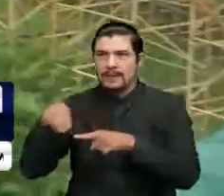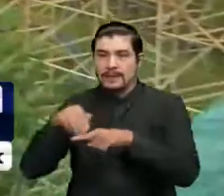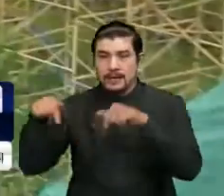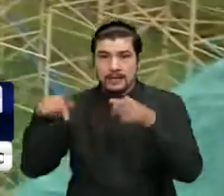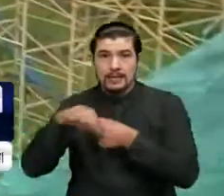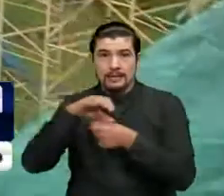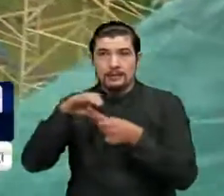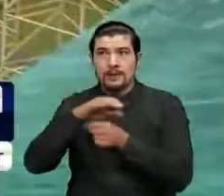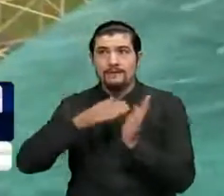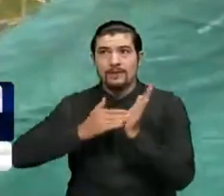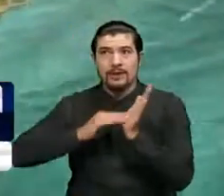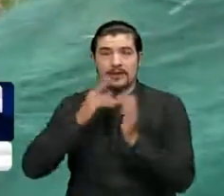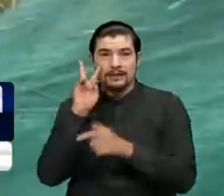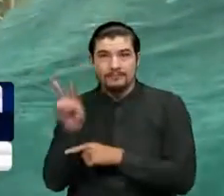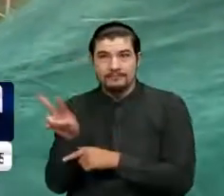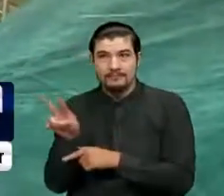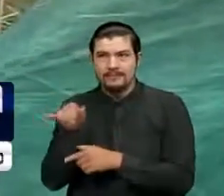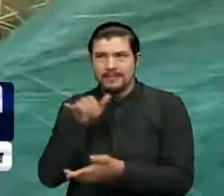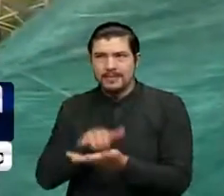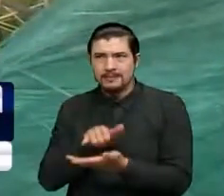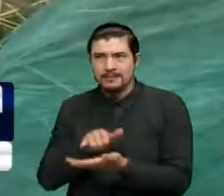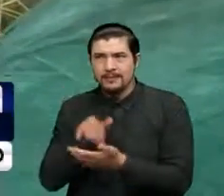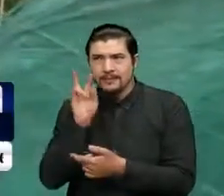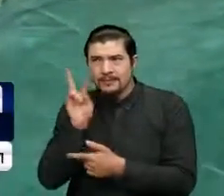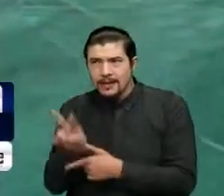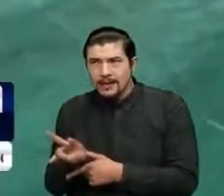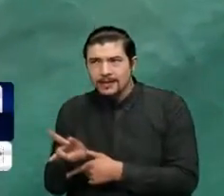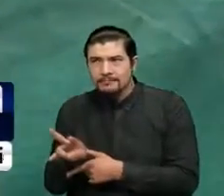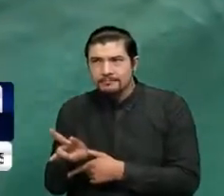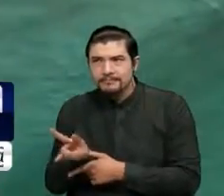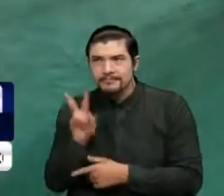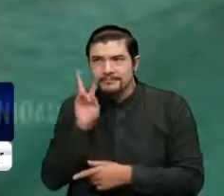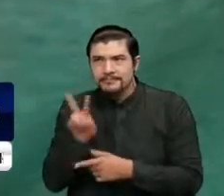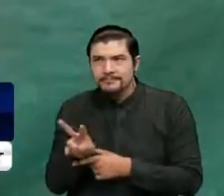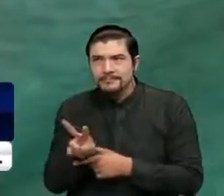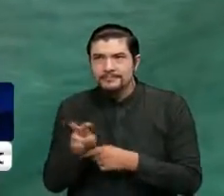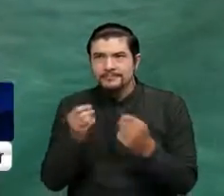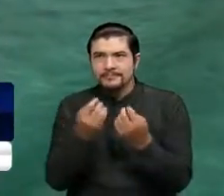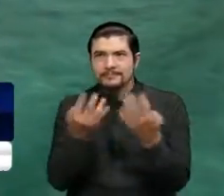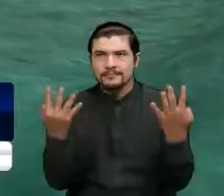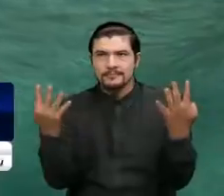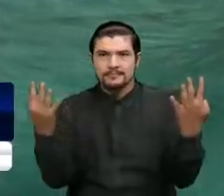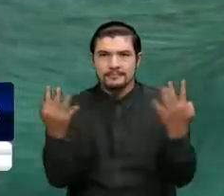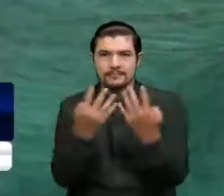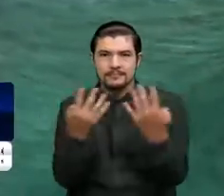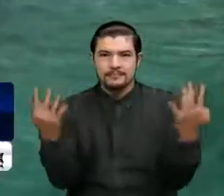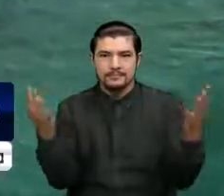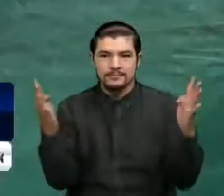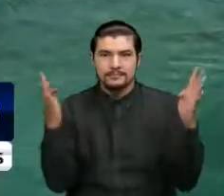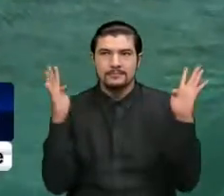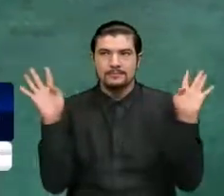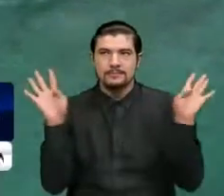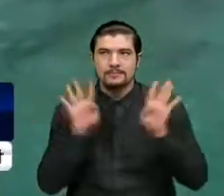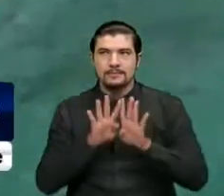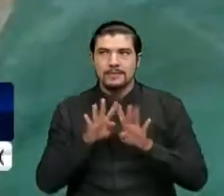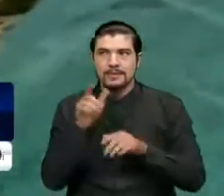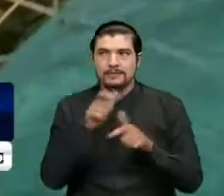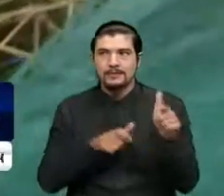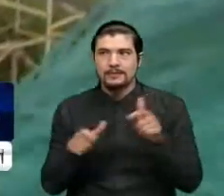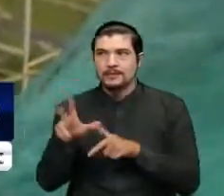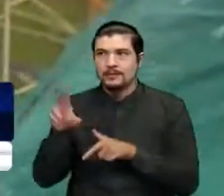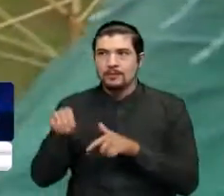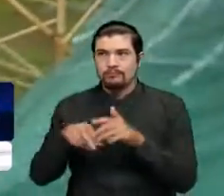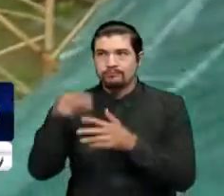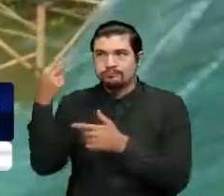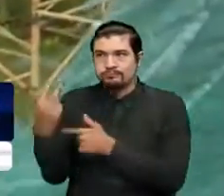ciudad de floridablanca así en este estado se encuentran en las lonas que protegen a las personas para no caer en ese abismo